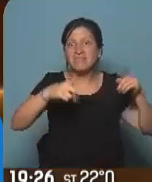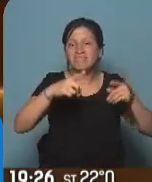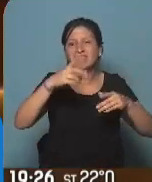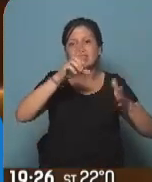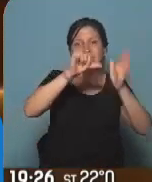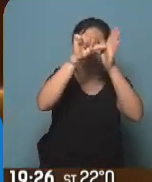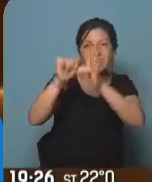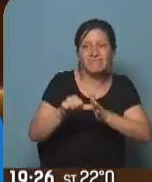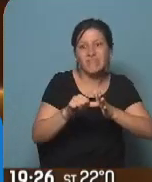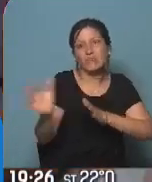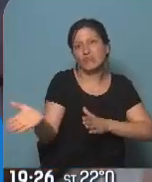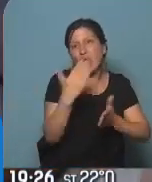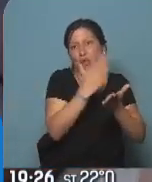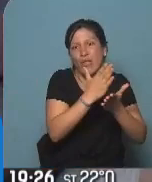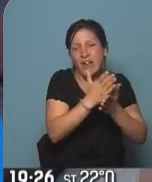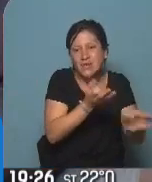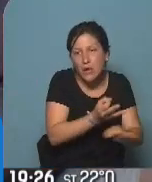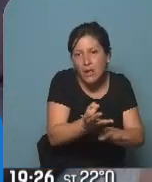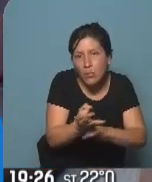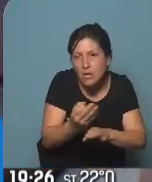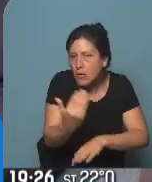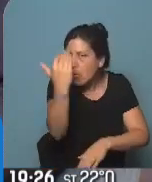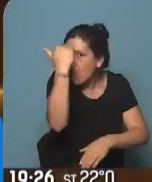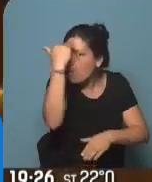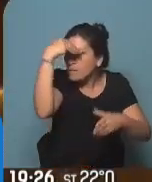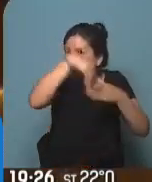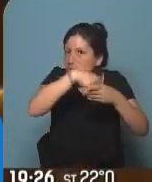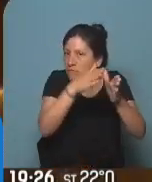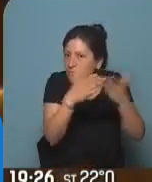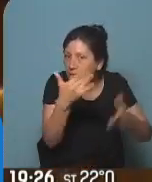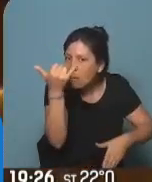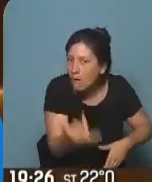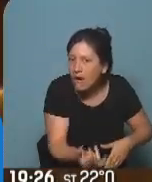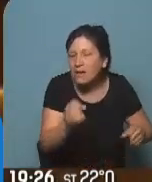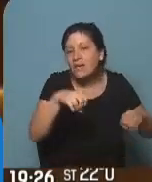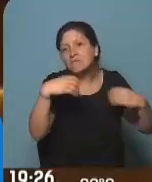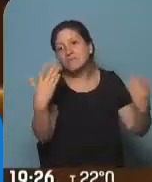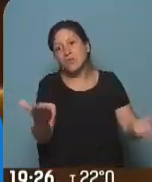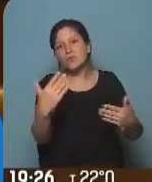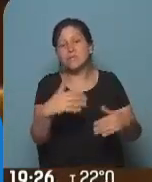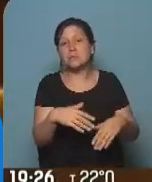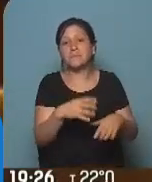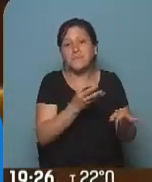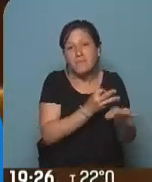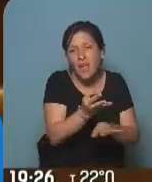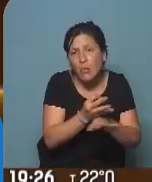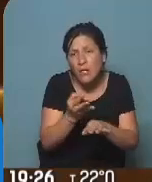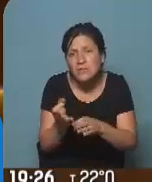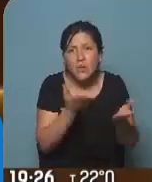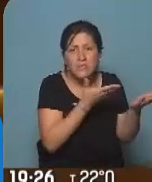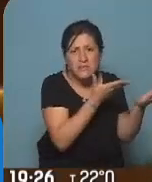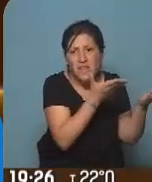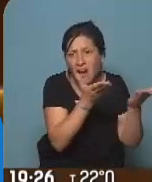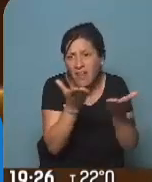al cumplimiento del derecho a la educación. En realidad esto es un derecho constitucional, por lo cual, más allá de que la educación, el servicio educativo